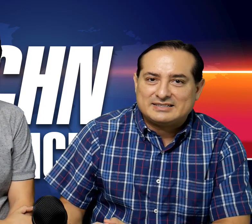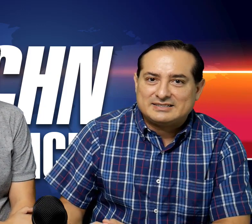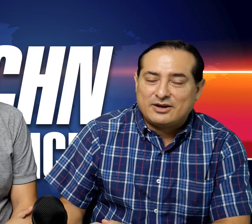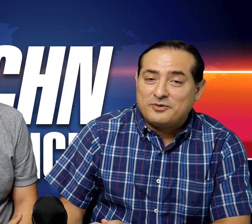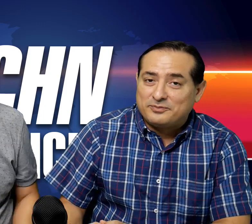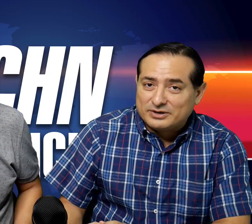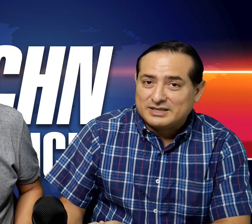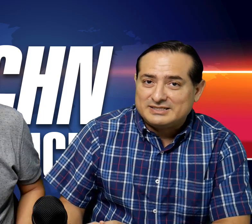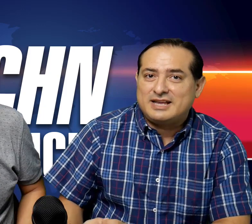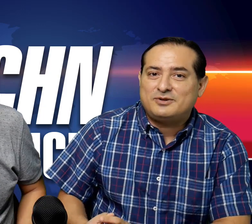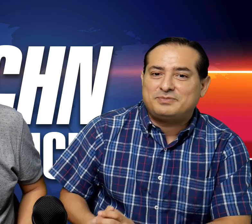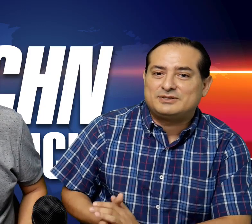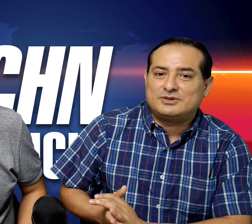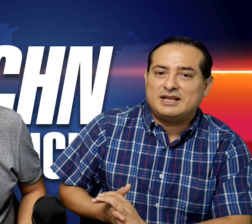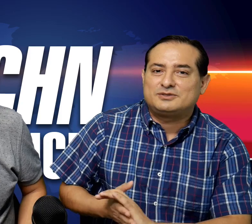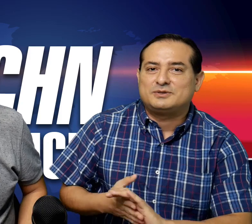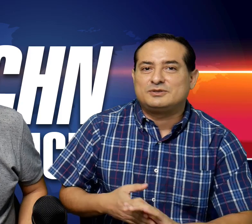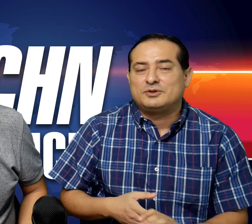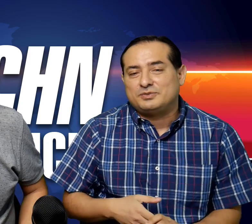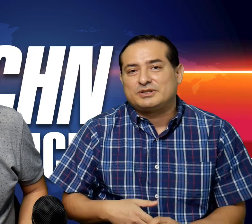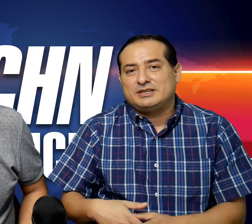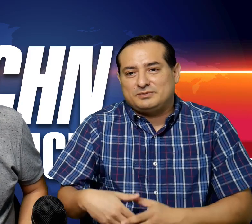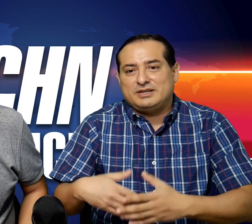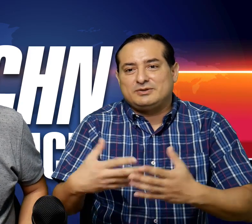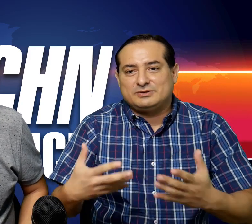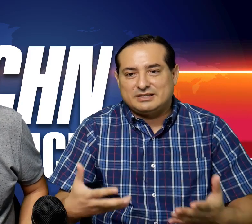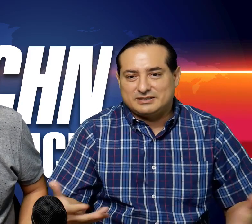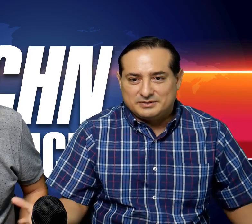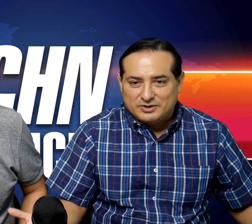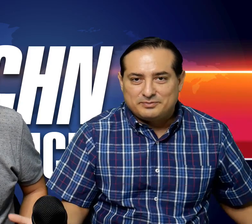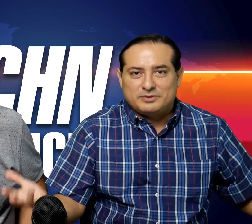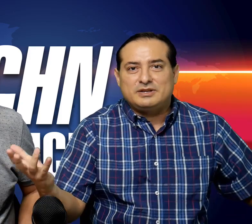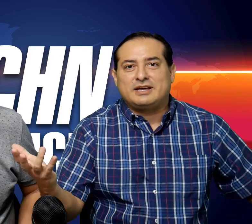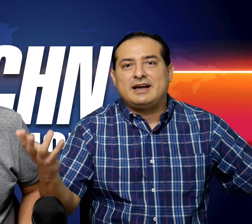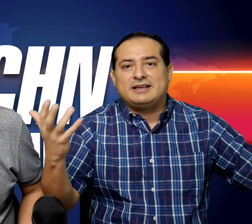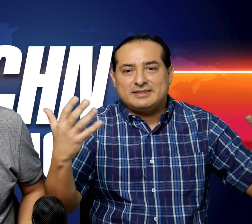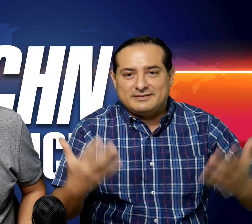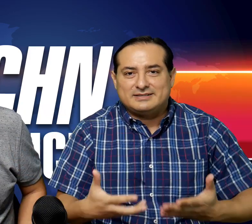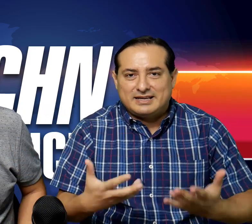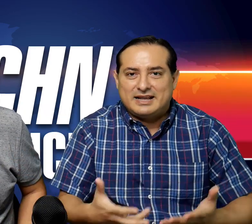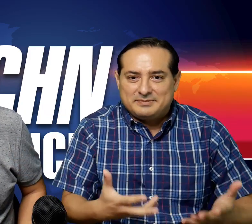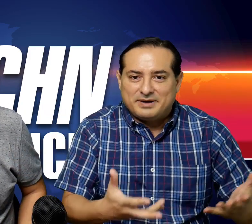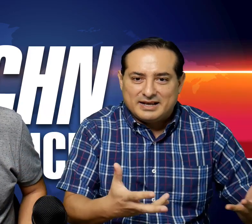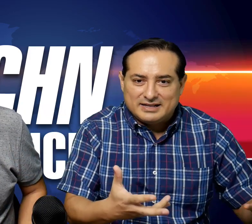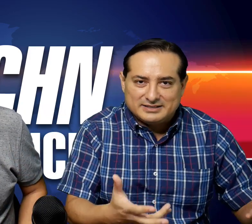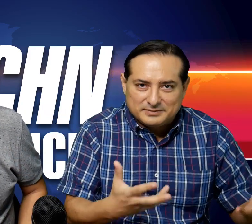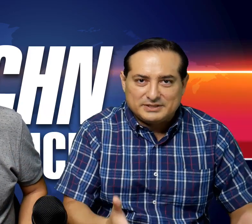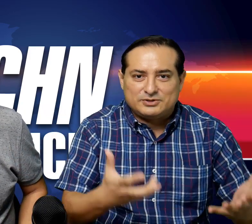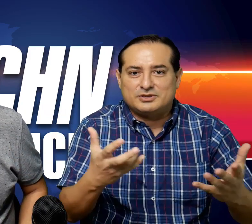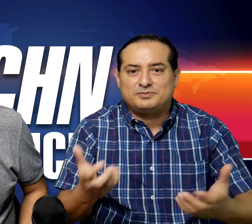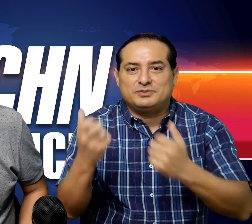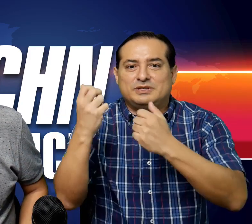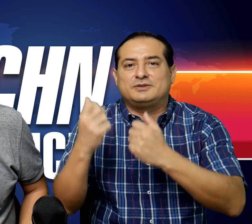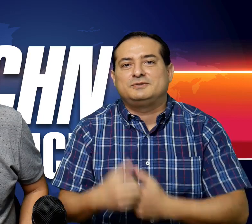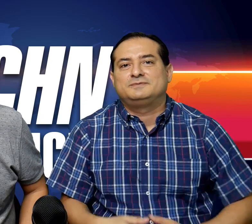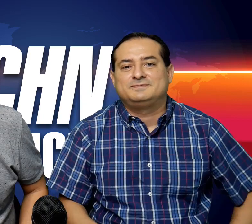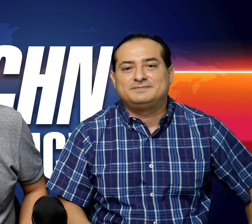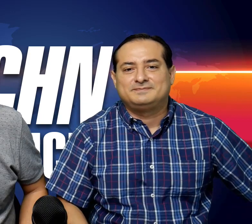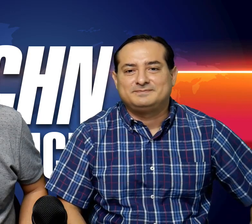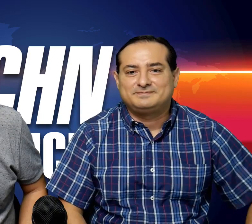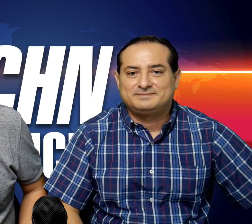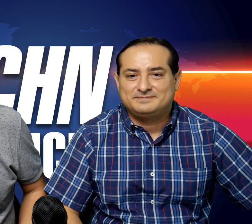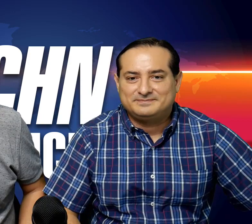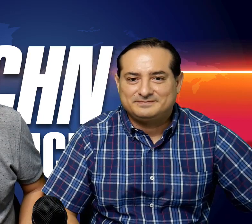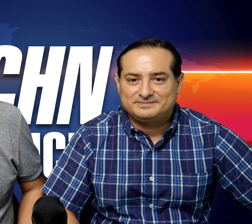ella se comporta ya en lo personal, sobre todo porque, bueno, una servidora pública debe estar ahí para el servicio del público.